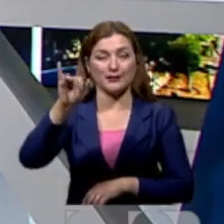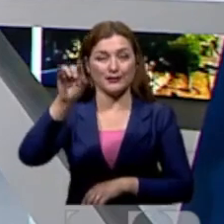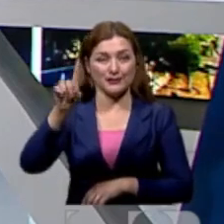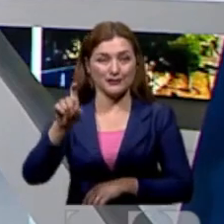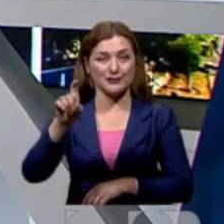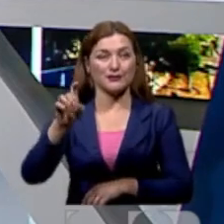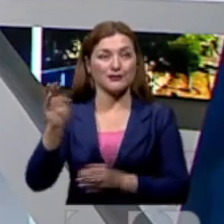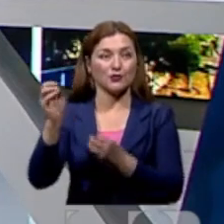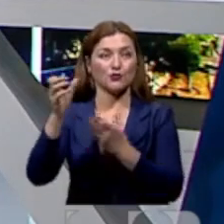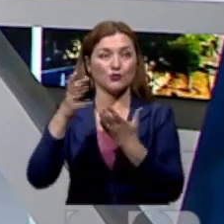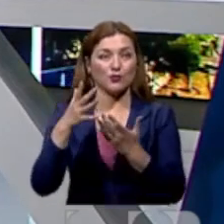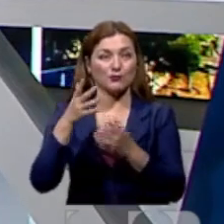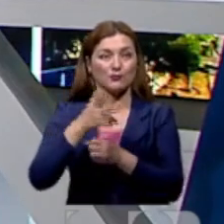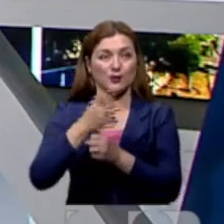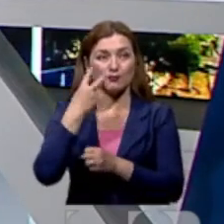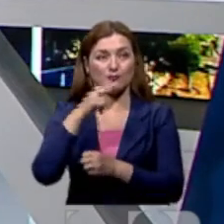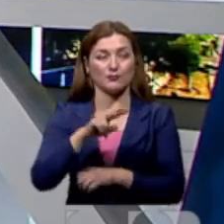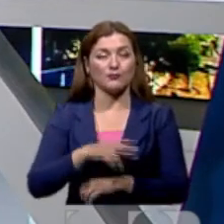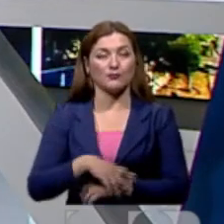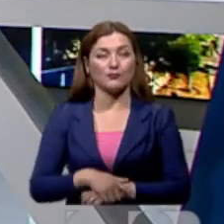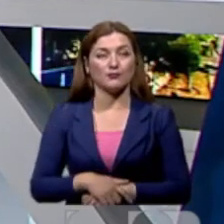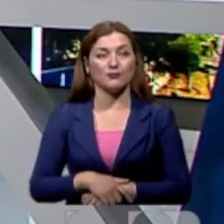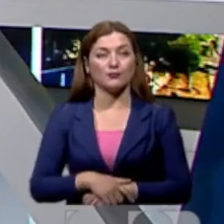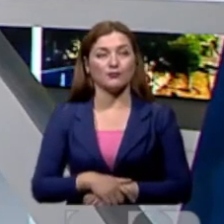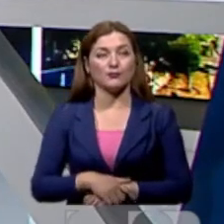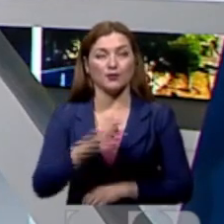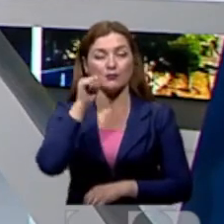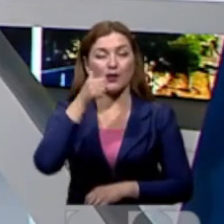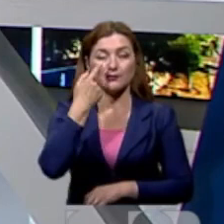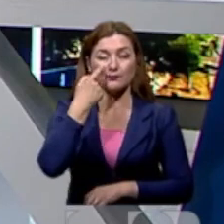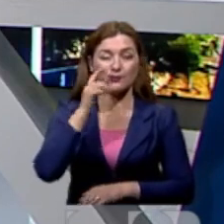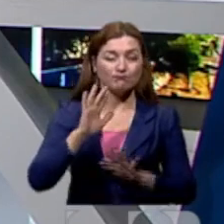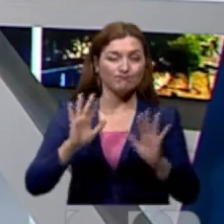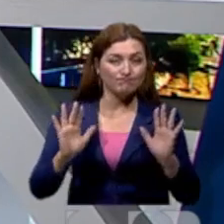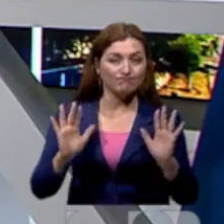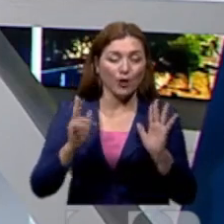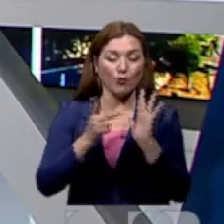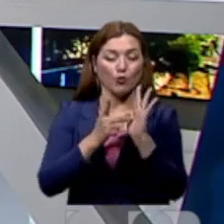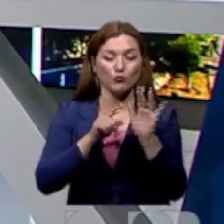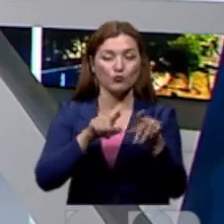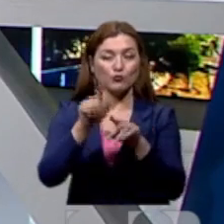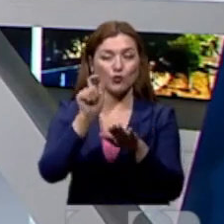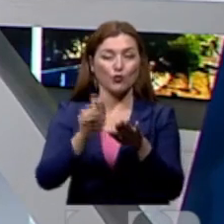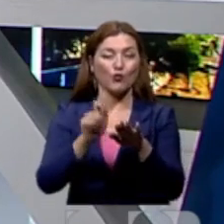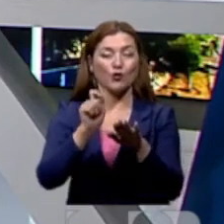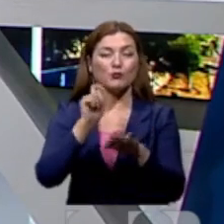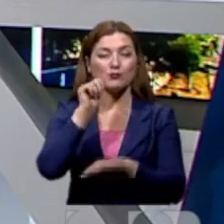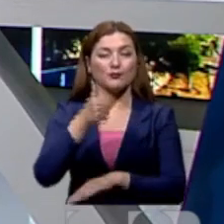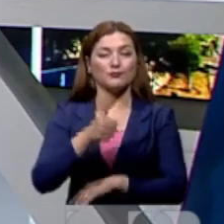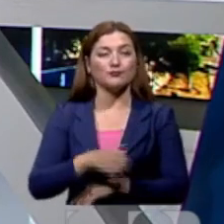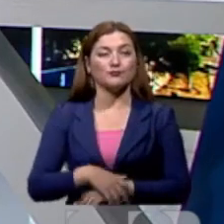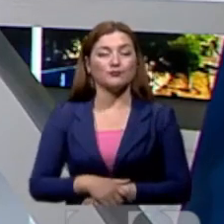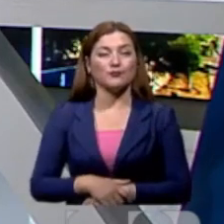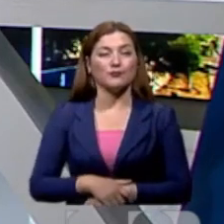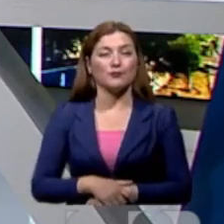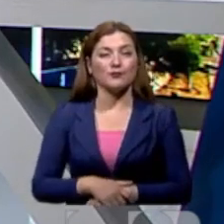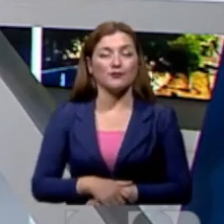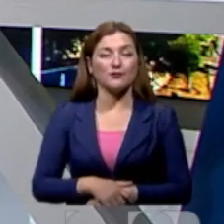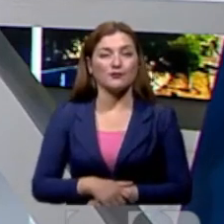que bajen escombros y lodo a la vía. De tal forma que está provocando deslizamientos de tierra, juntándose con los